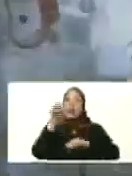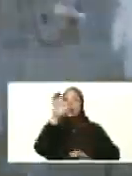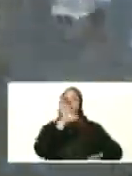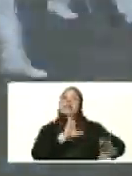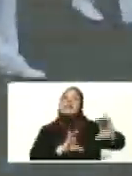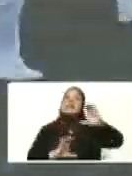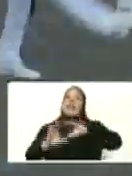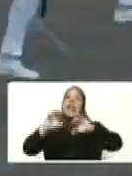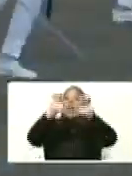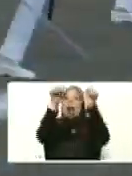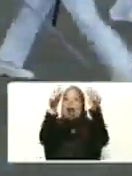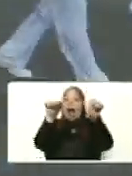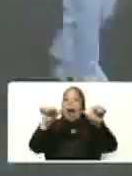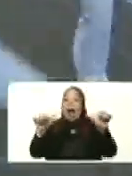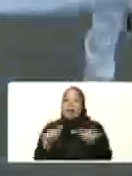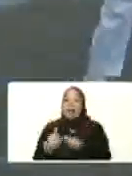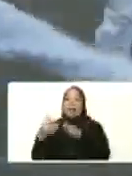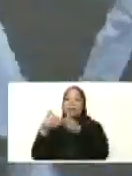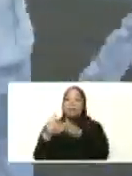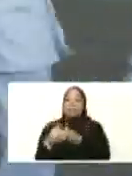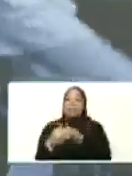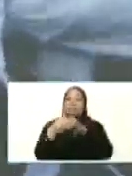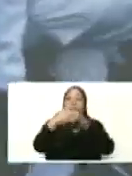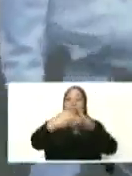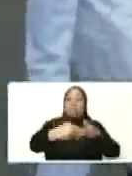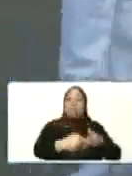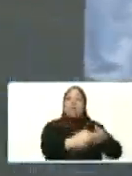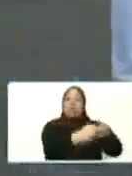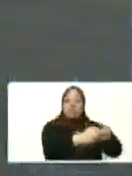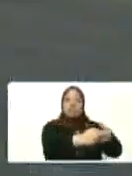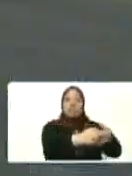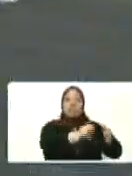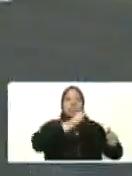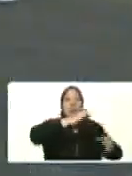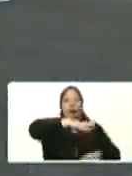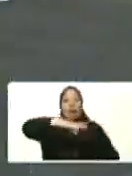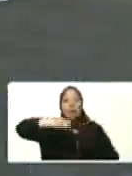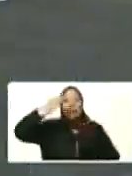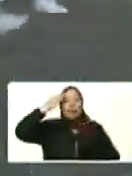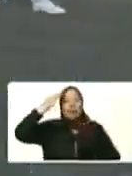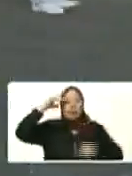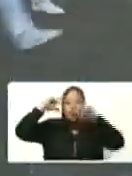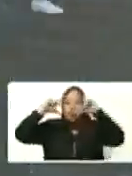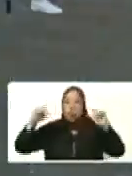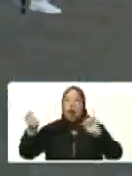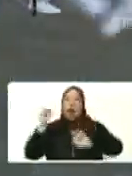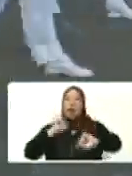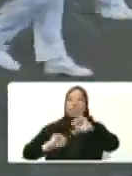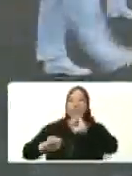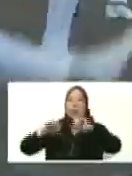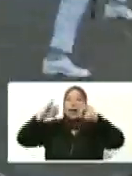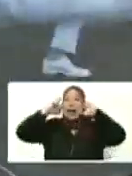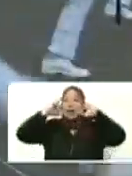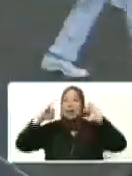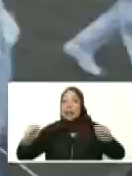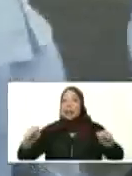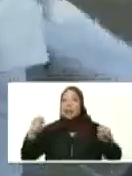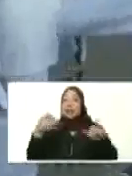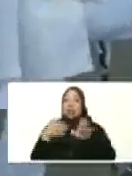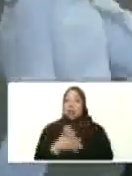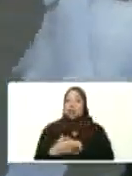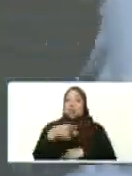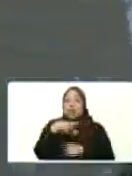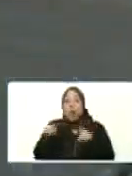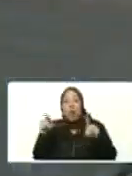y Artes Navales, en las menciones de cubierta, plantas navales, contrainteligencia, infantería marina